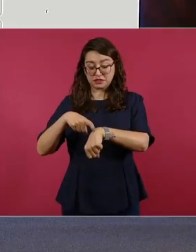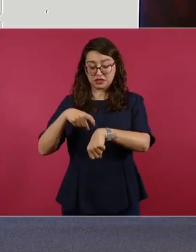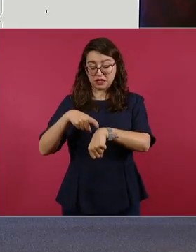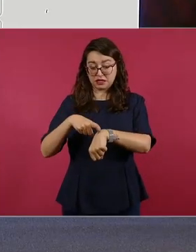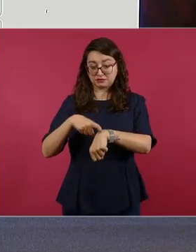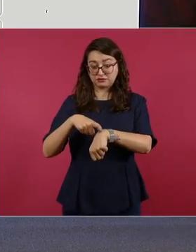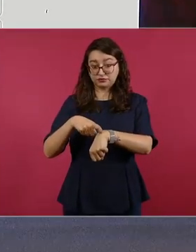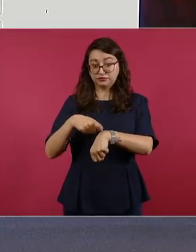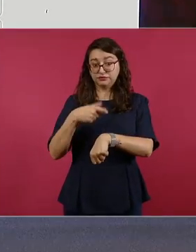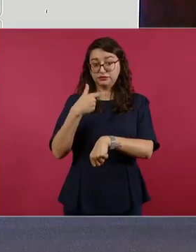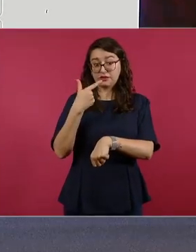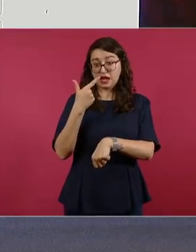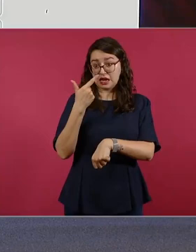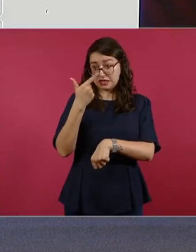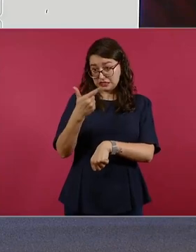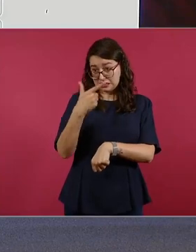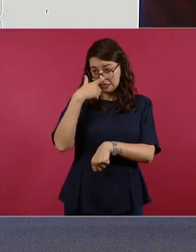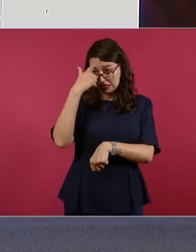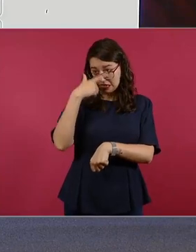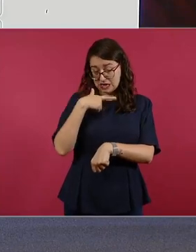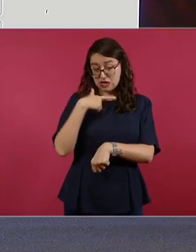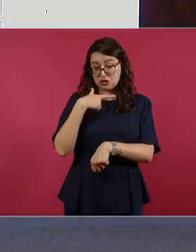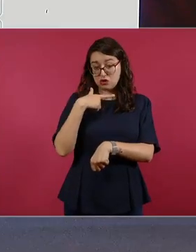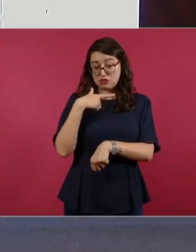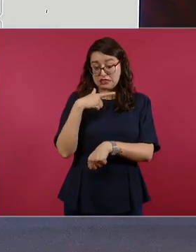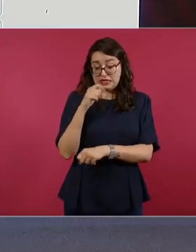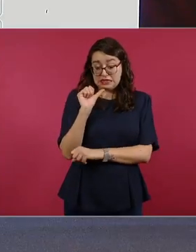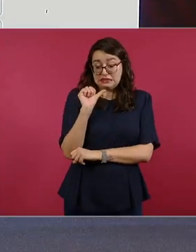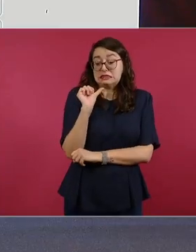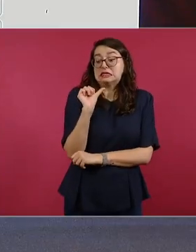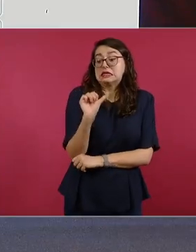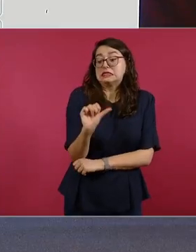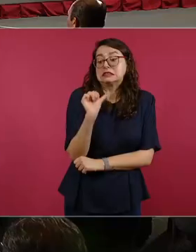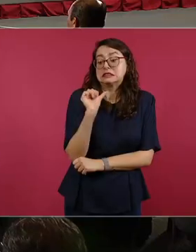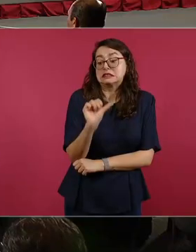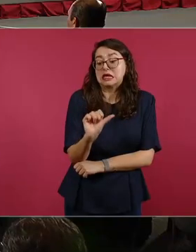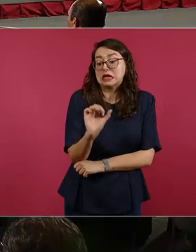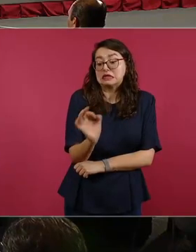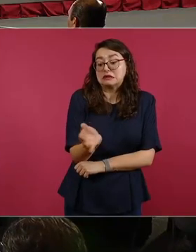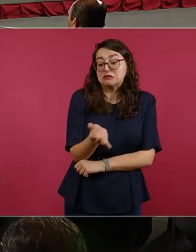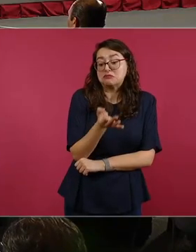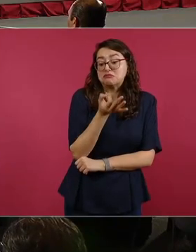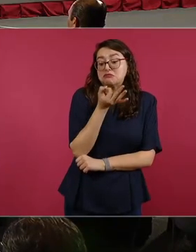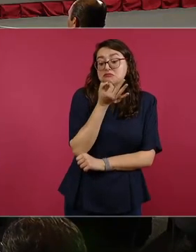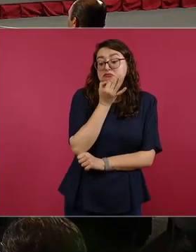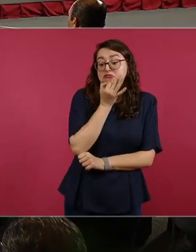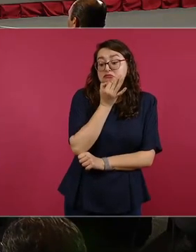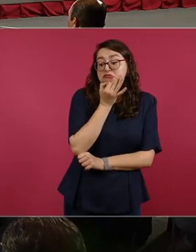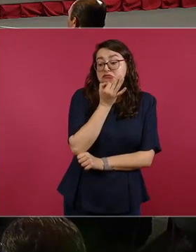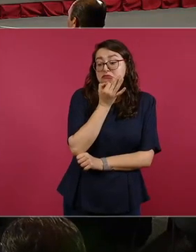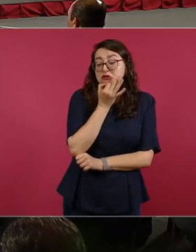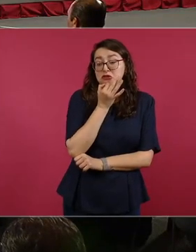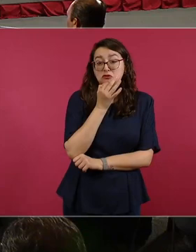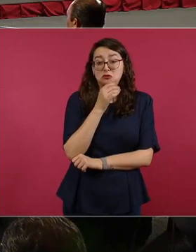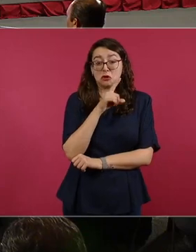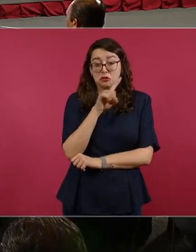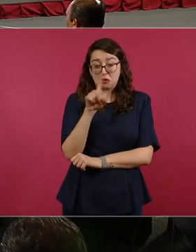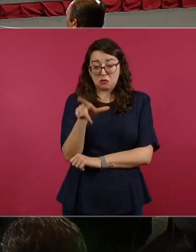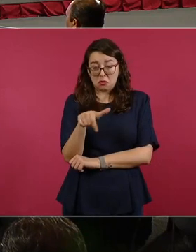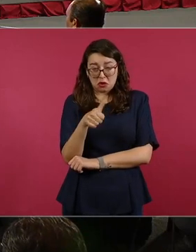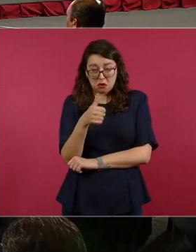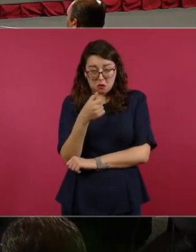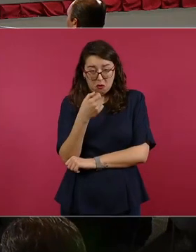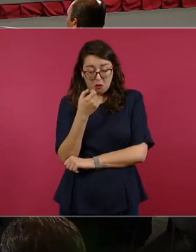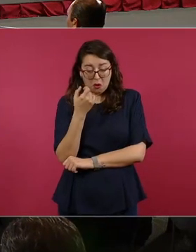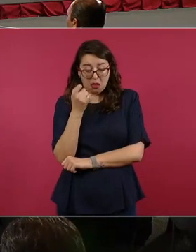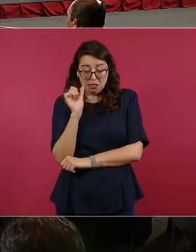marca todo lo que según él cree inverosímil que se haya hecho en un